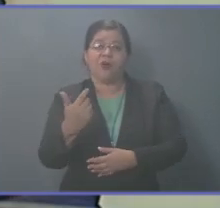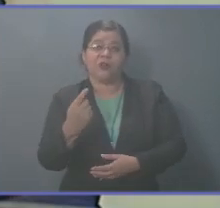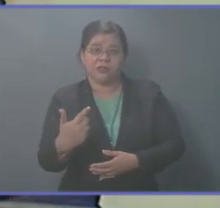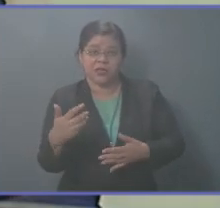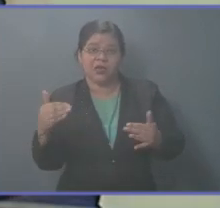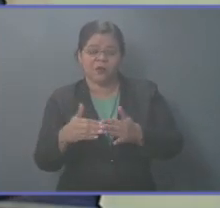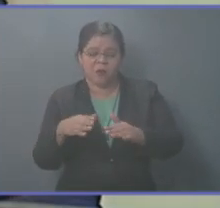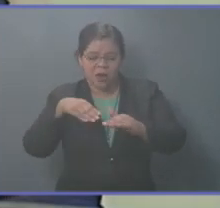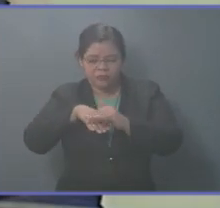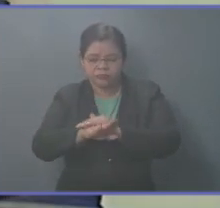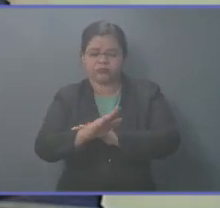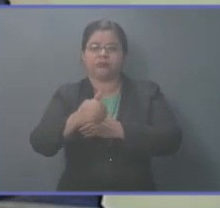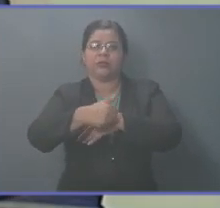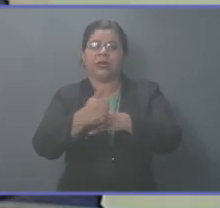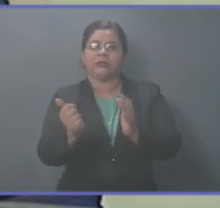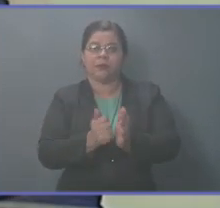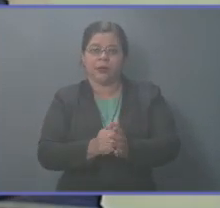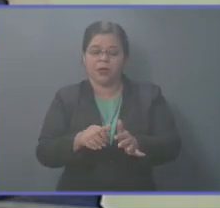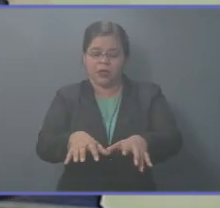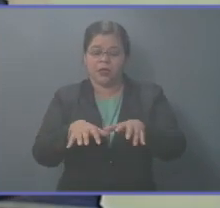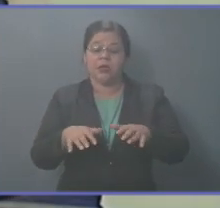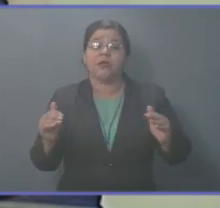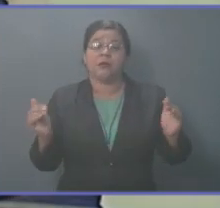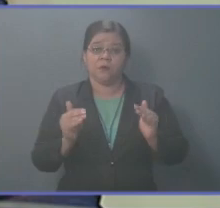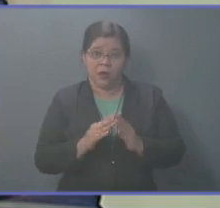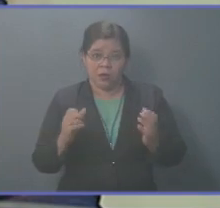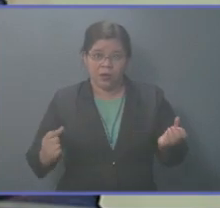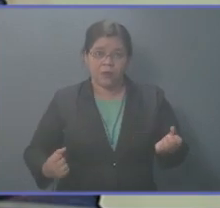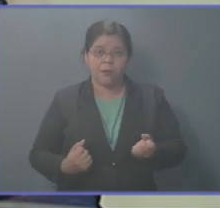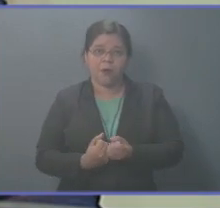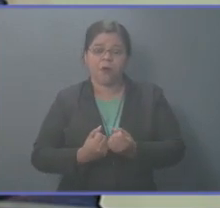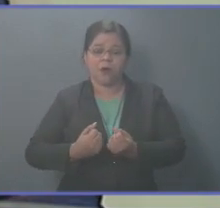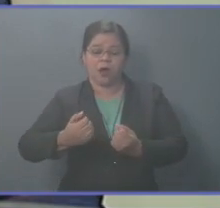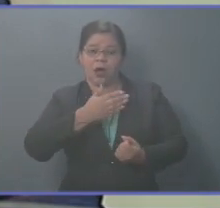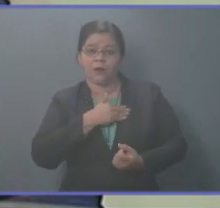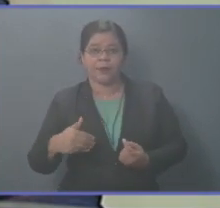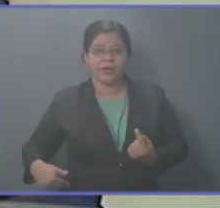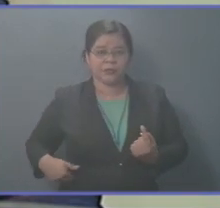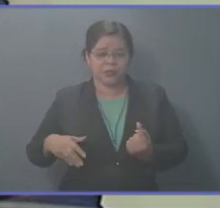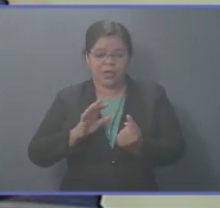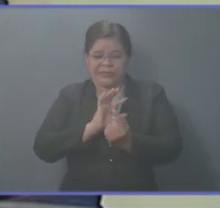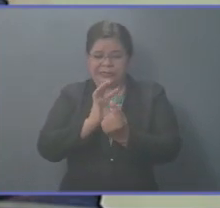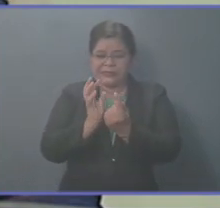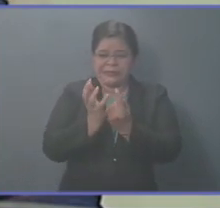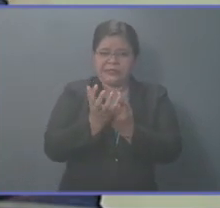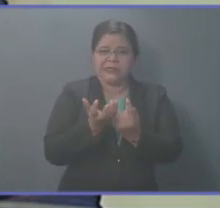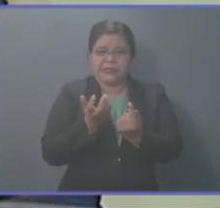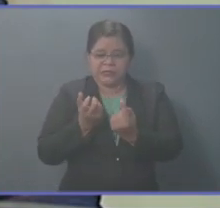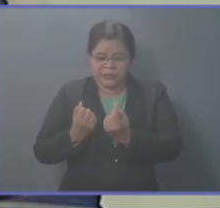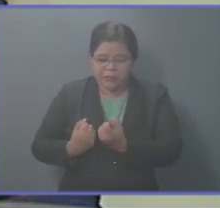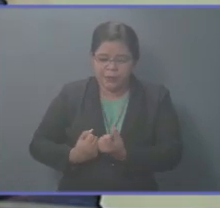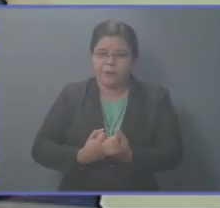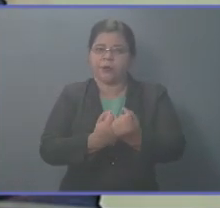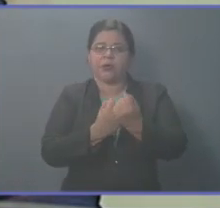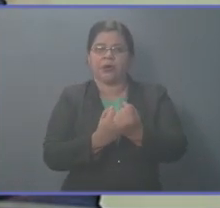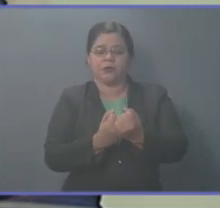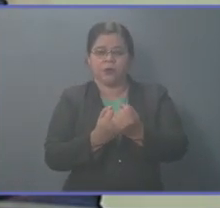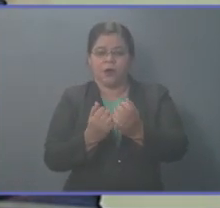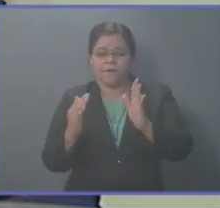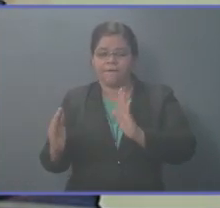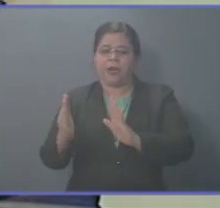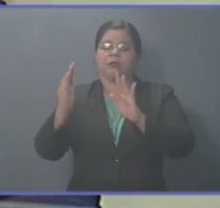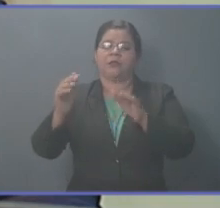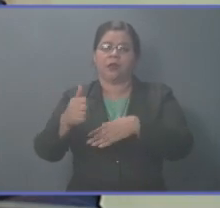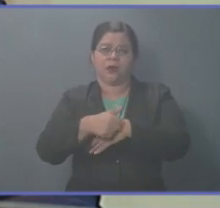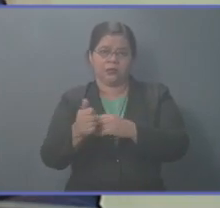Asamblea Legislativa y el acompañamiento que hicieron al presidente a la concentración frente y dentro de él.